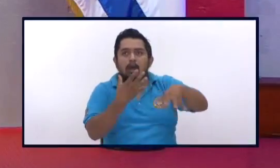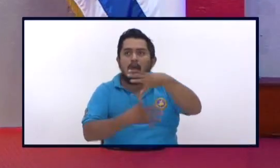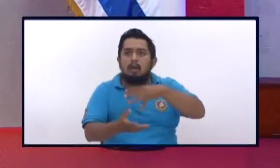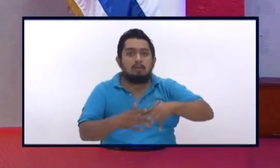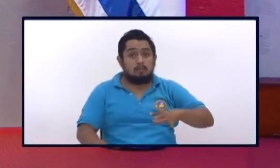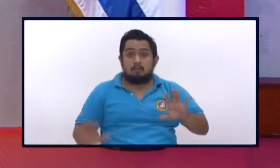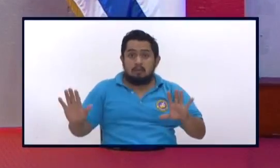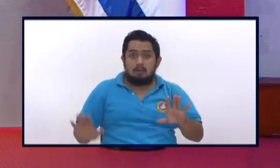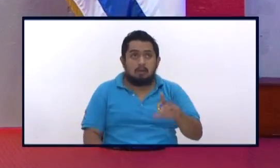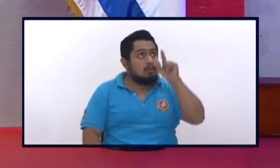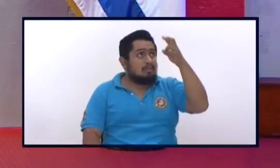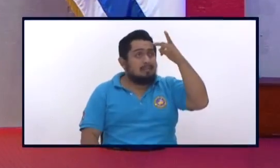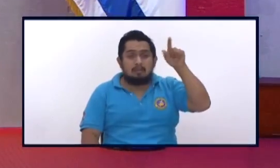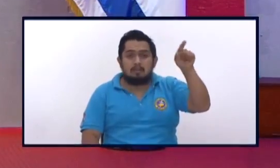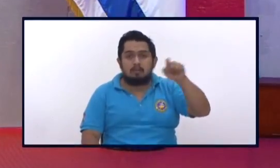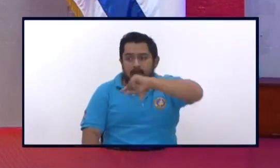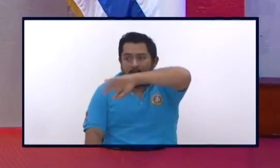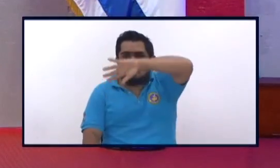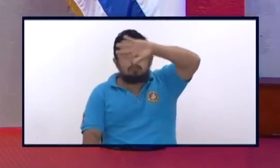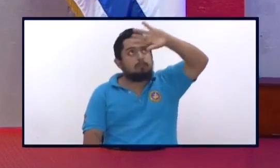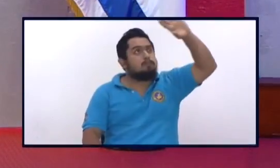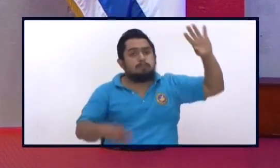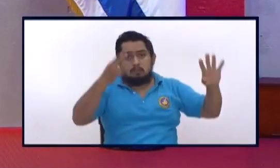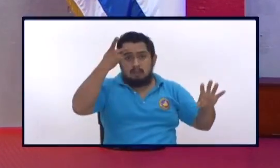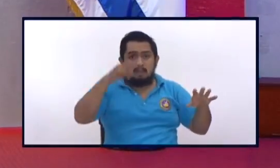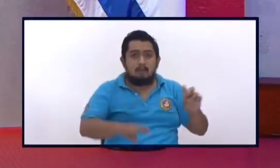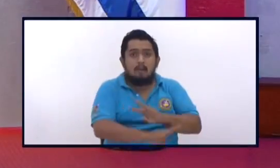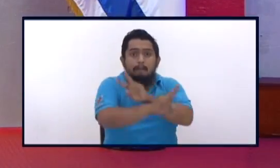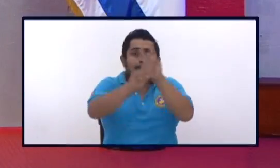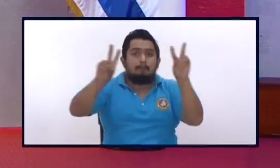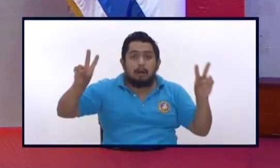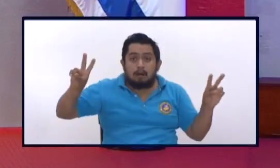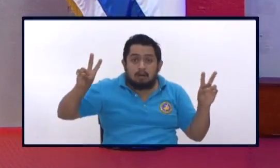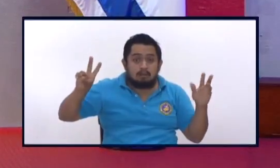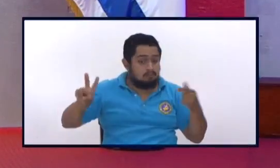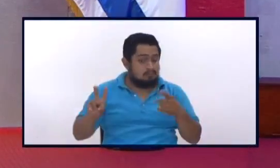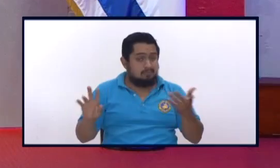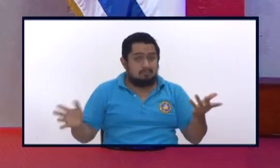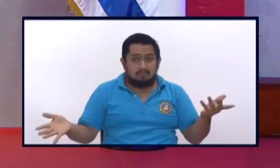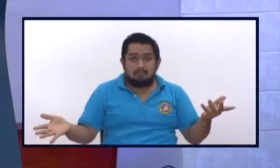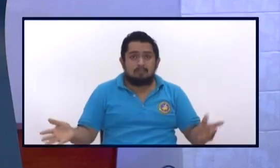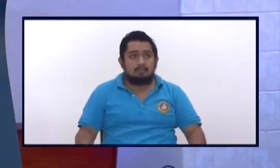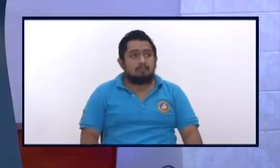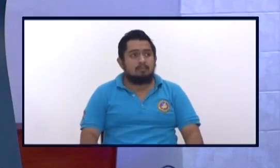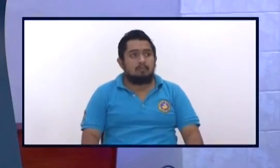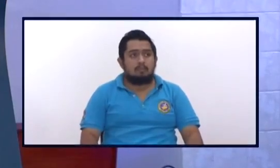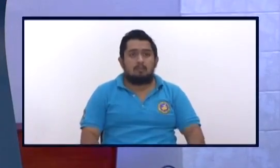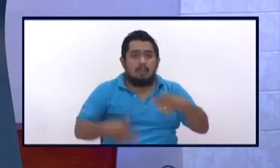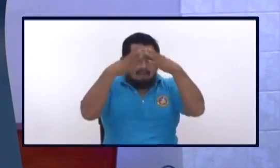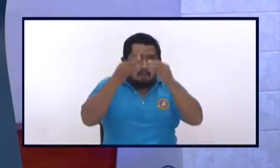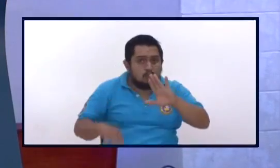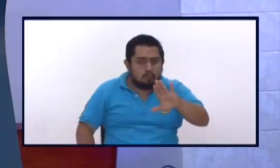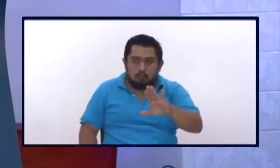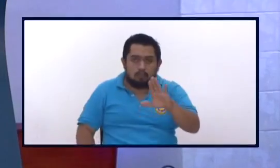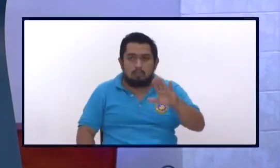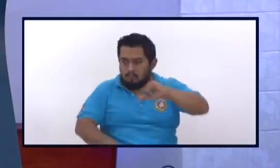porque eso no es lo que representa el arco iría un símbolo de paz de dios para con los hombres no no me están robando la bendición agarran lo que quieran pero no no